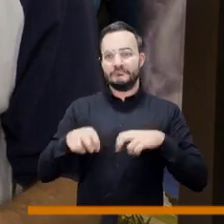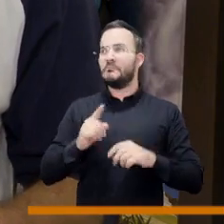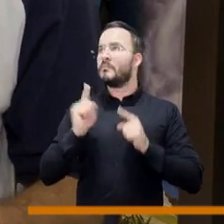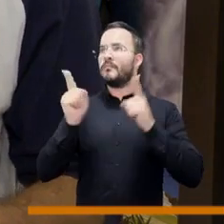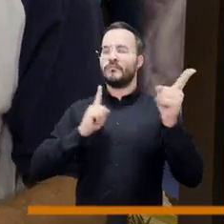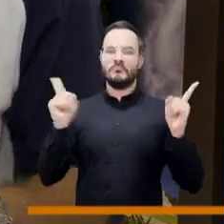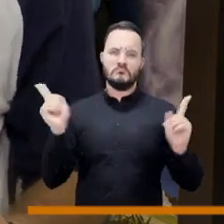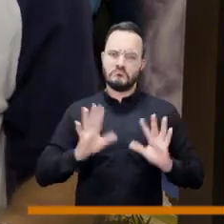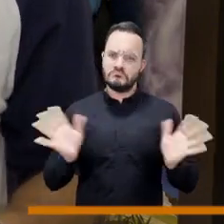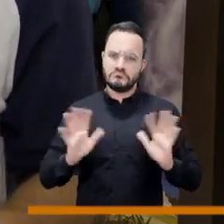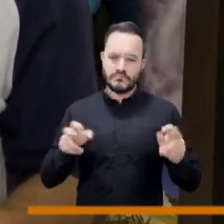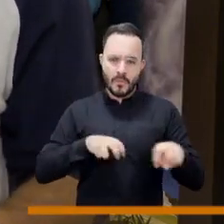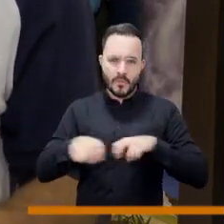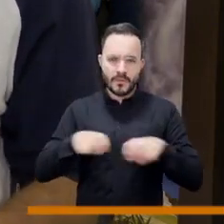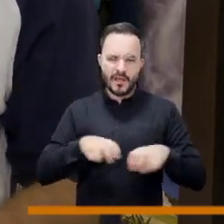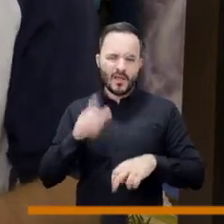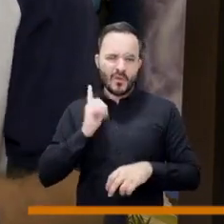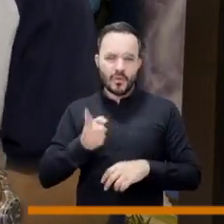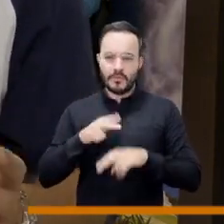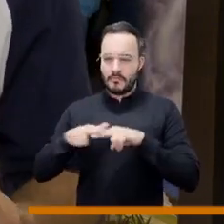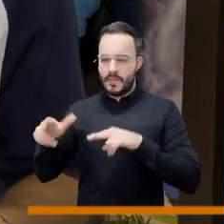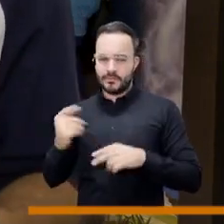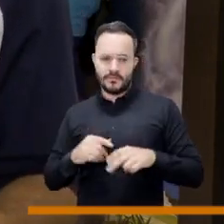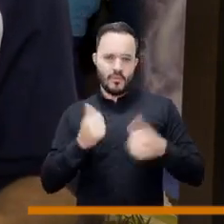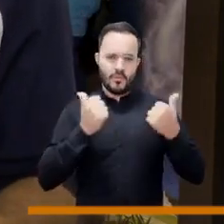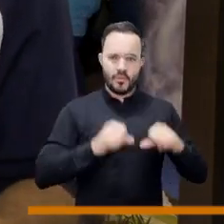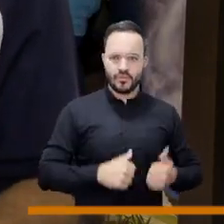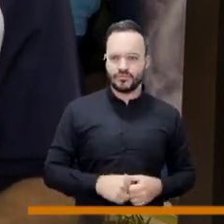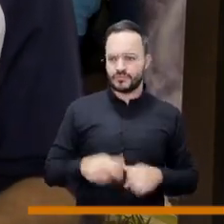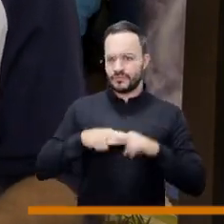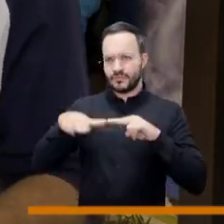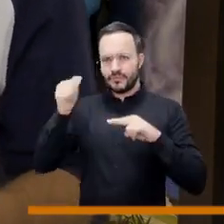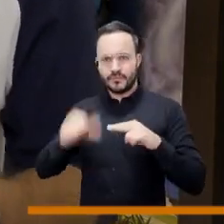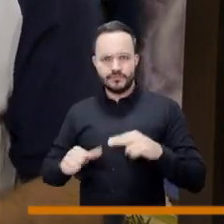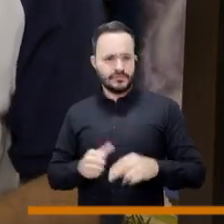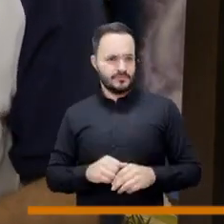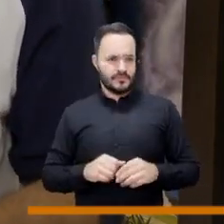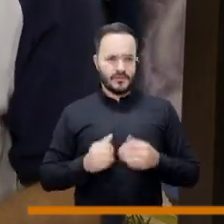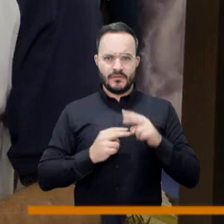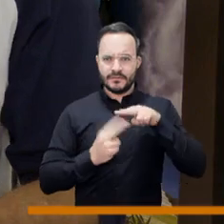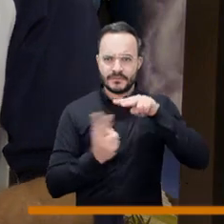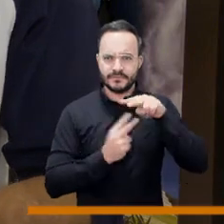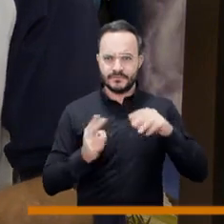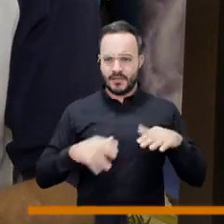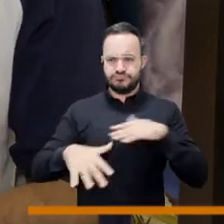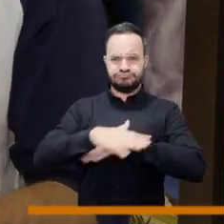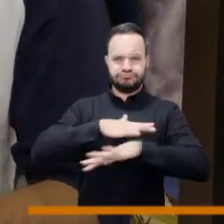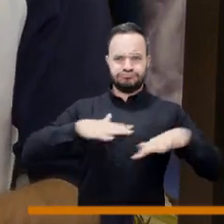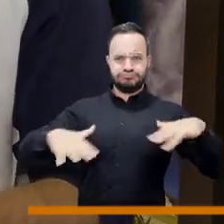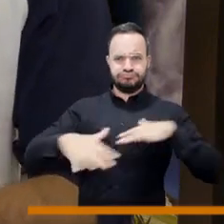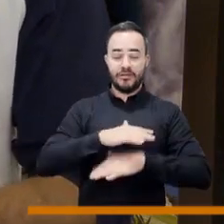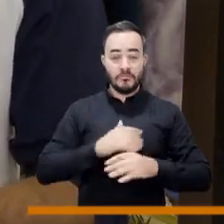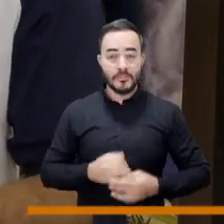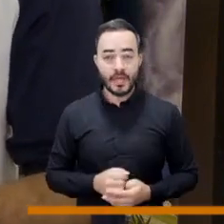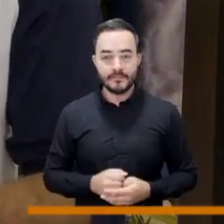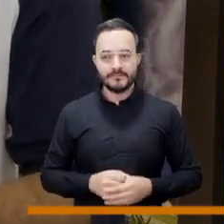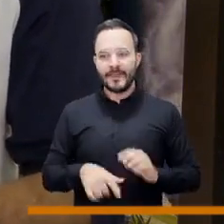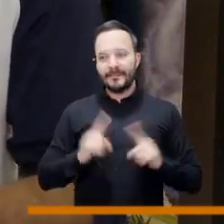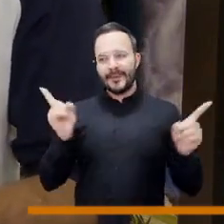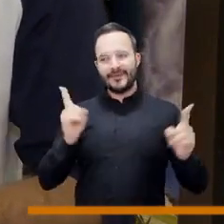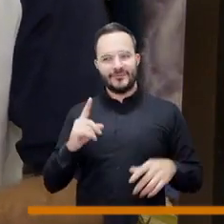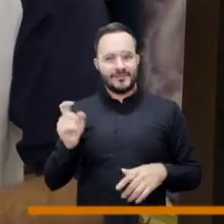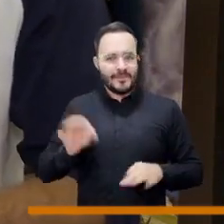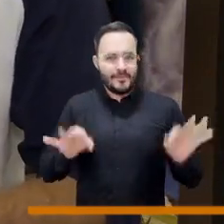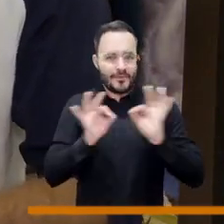movilidad de toda la ciudad, porque llega a todos los sistemas de transporte, también es cierto que necesitamos una